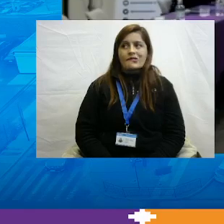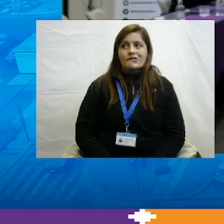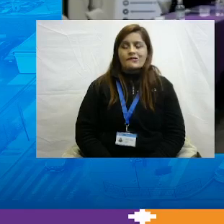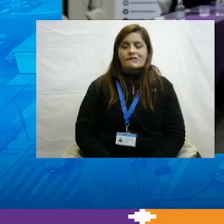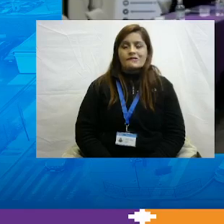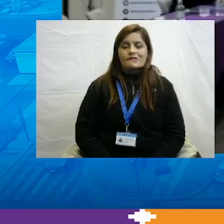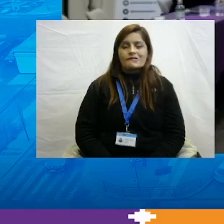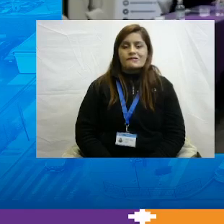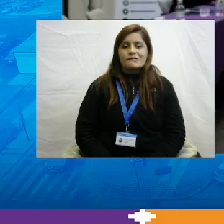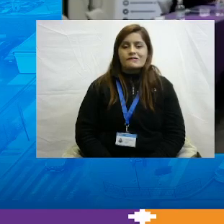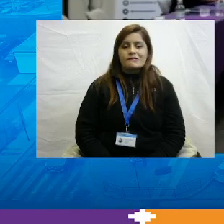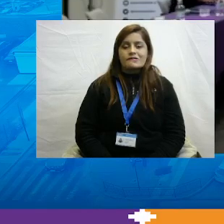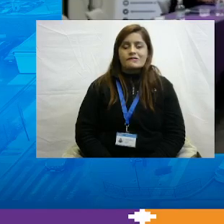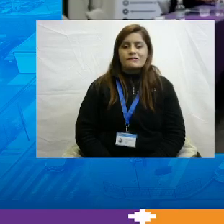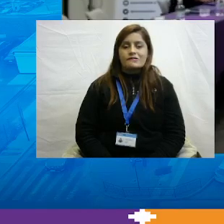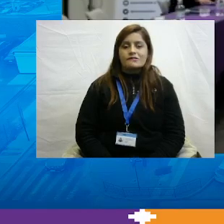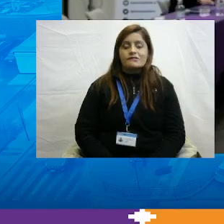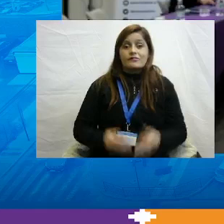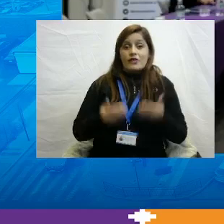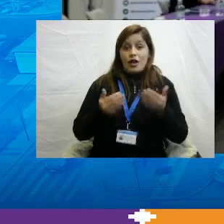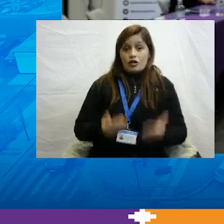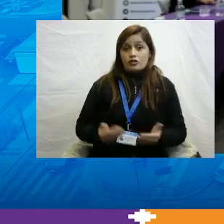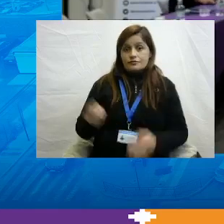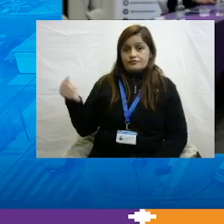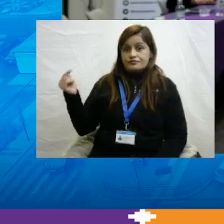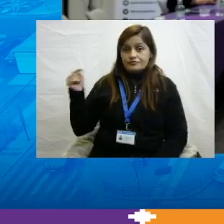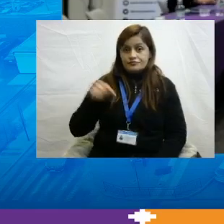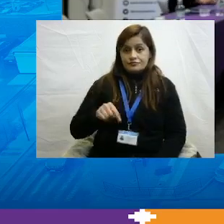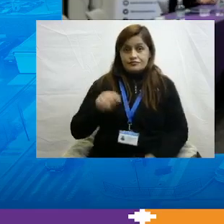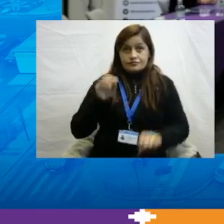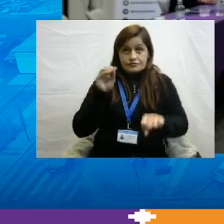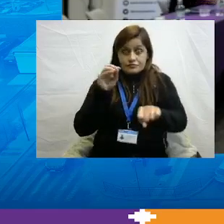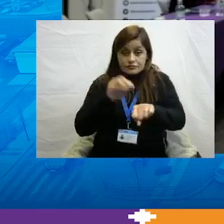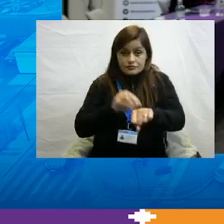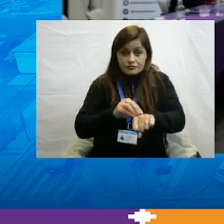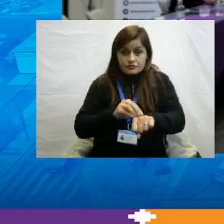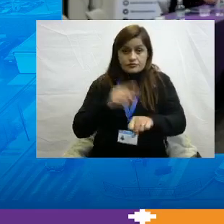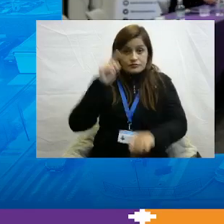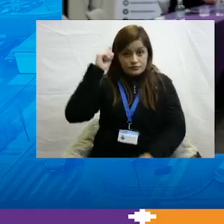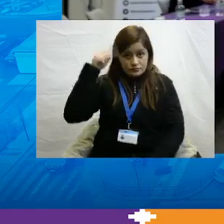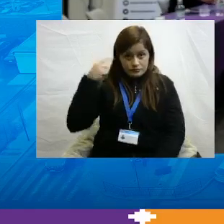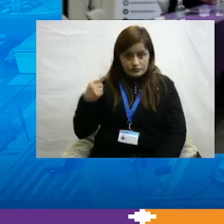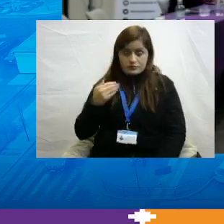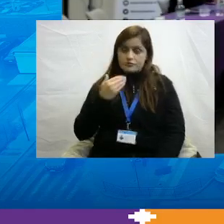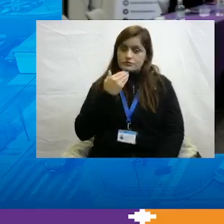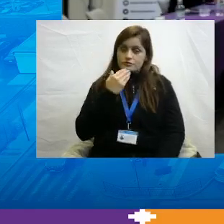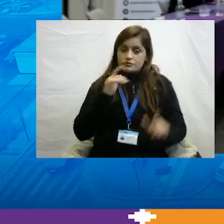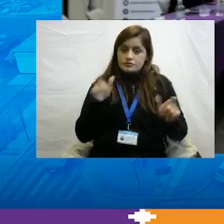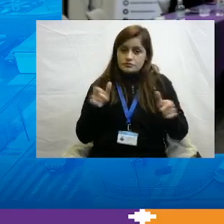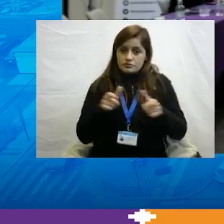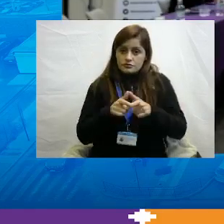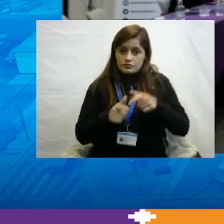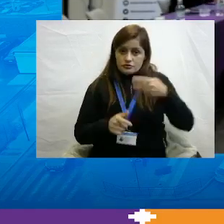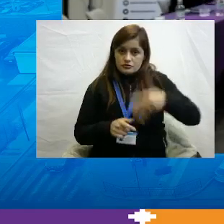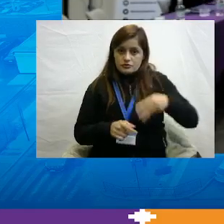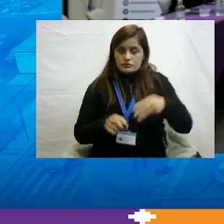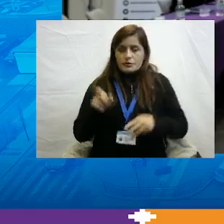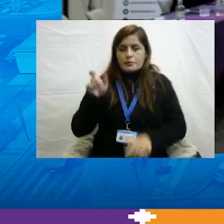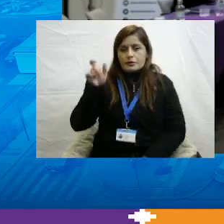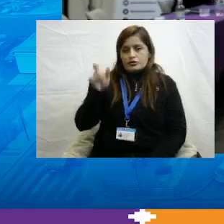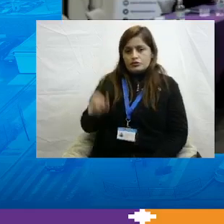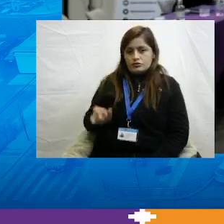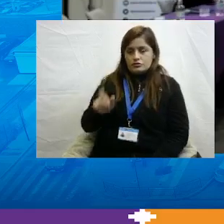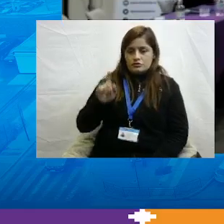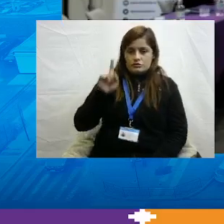Bueno, en esta oportunidad se informa a la señorita alcaldesa y al honorable consejo municipal la situación de don Sergio